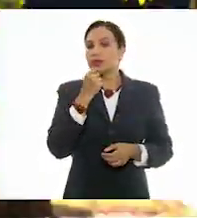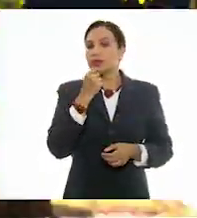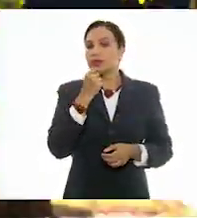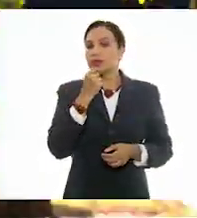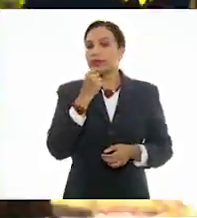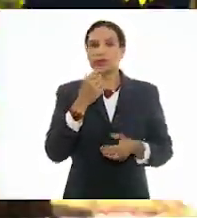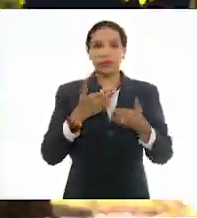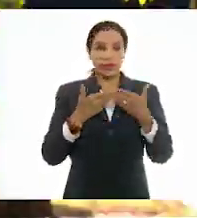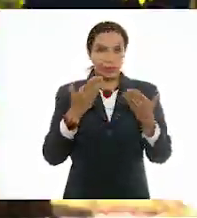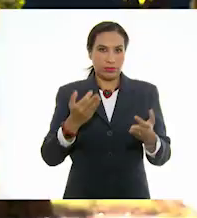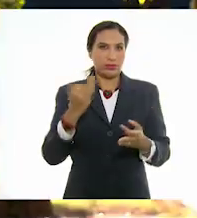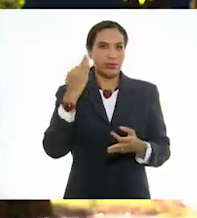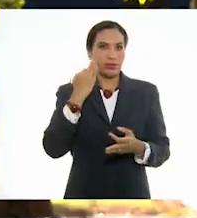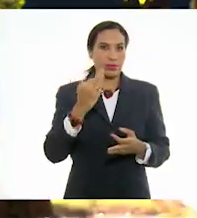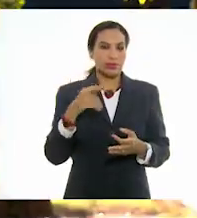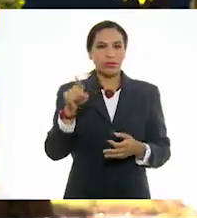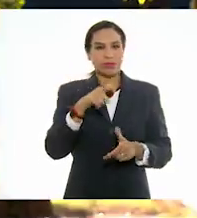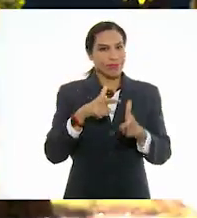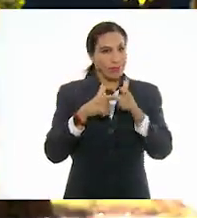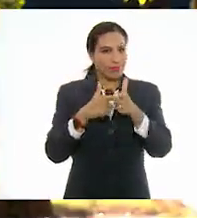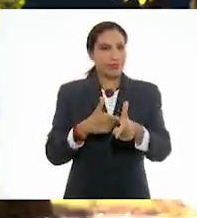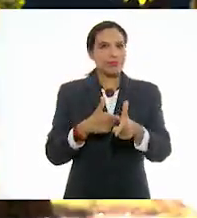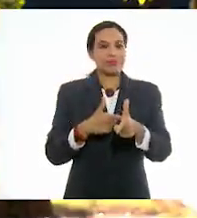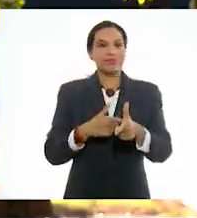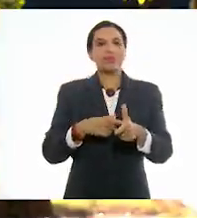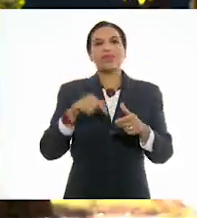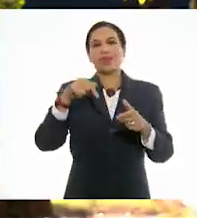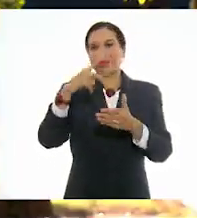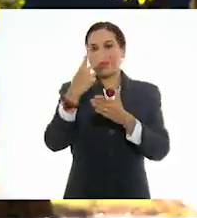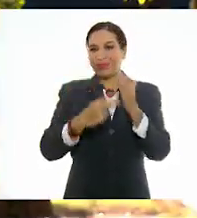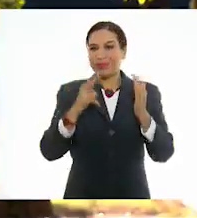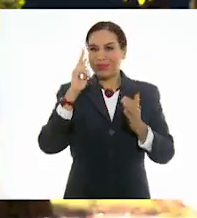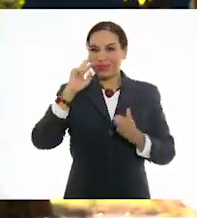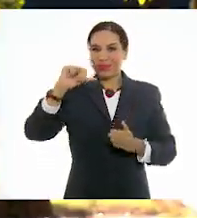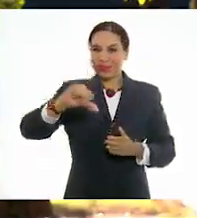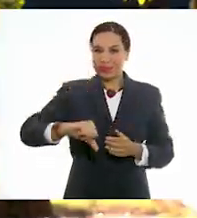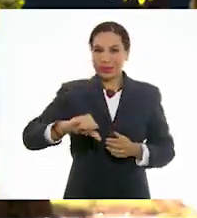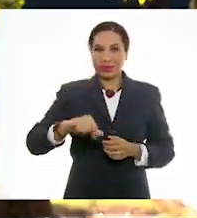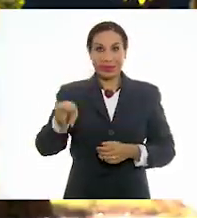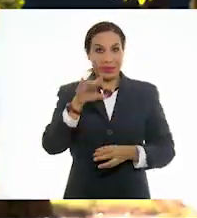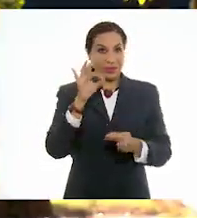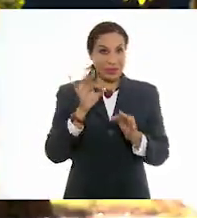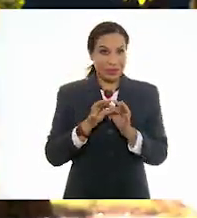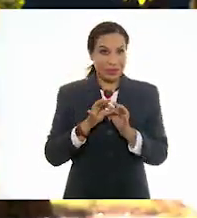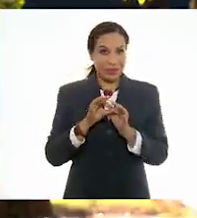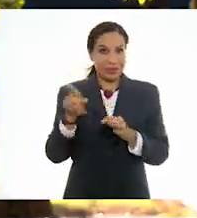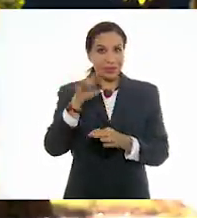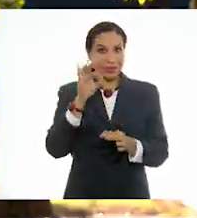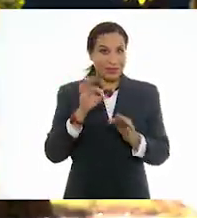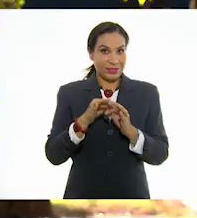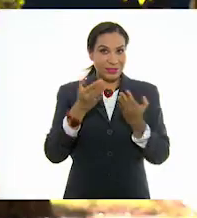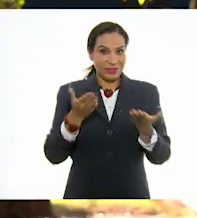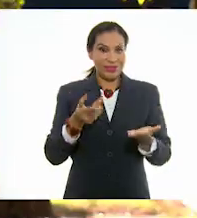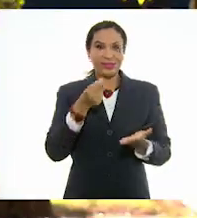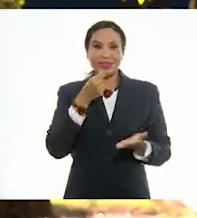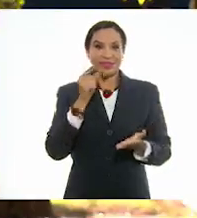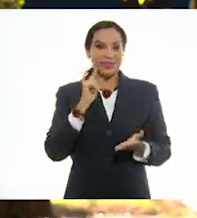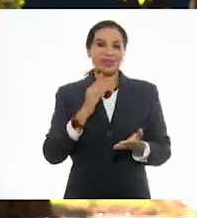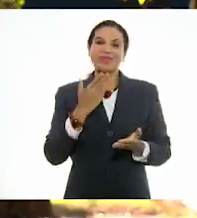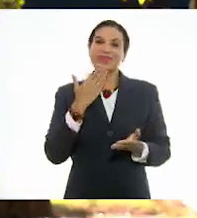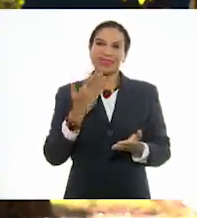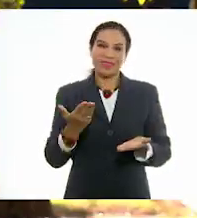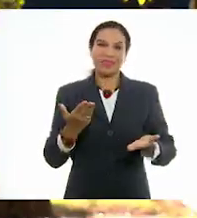Ahora es momento de seguir con el programa de hoy. ¿Listas? ¿Listos?